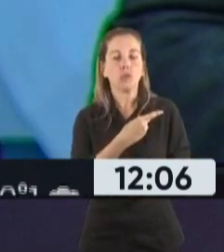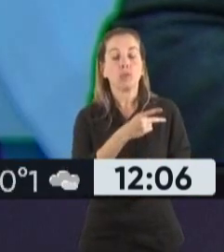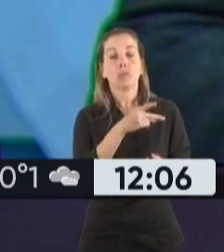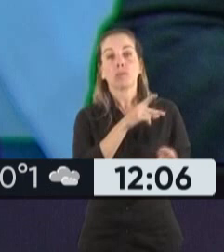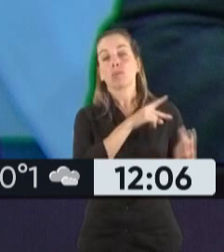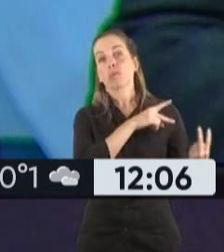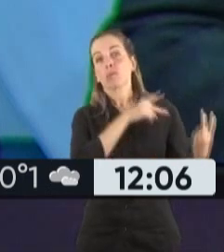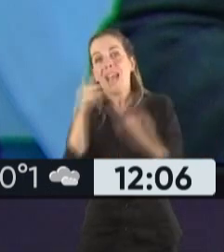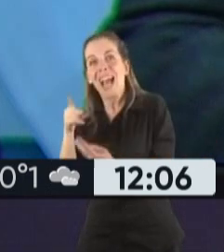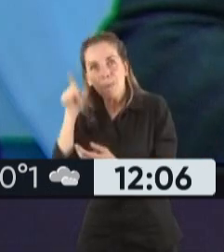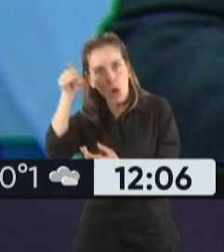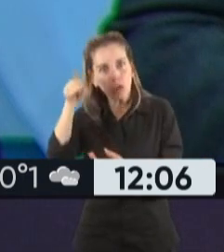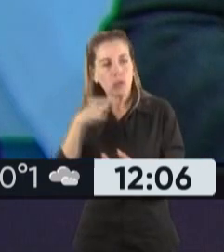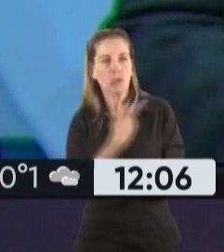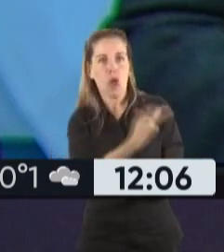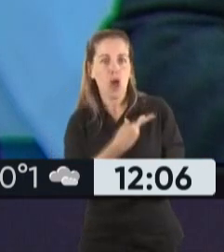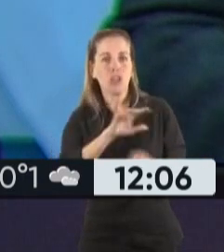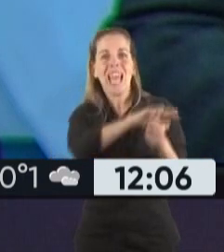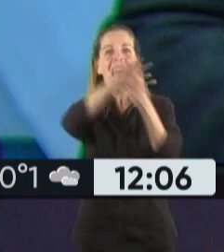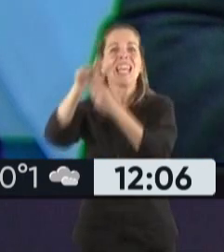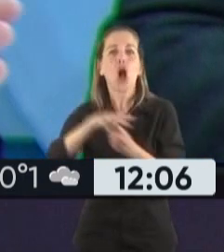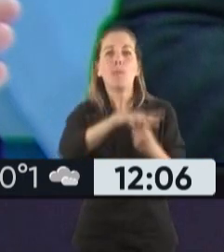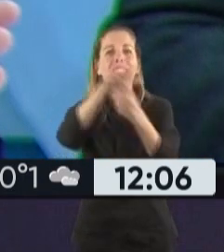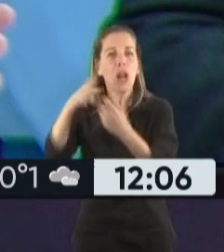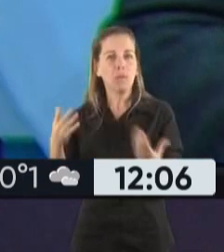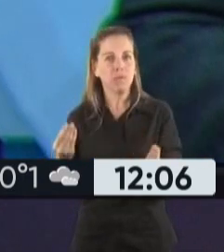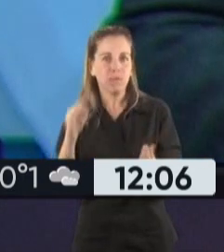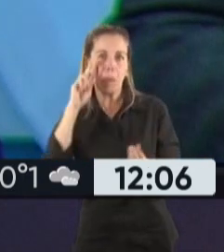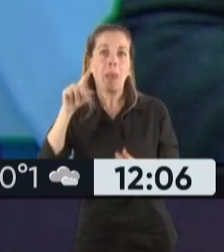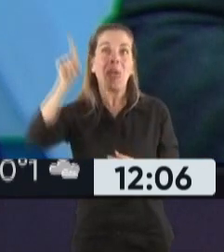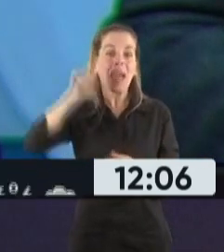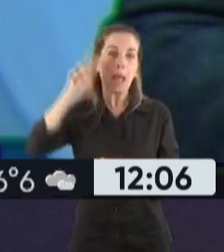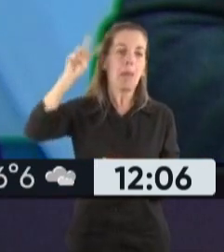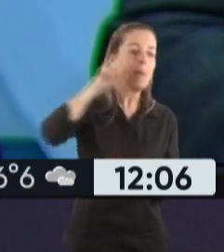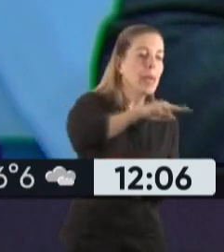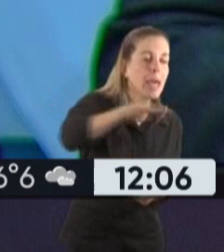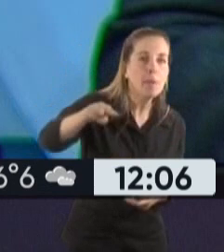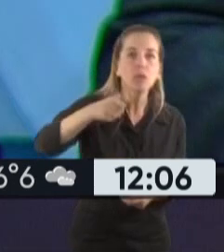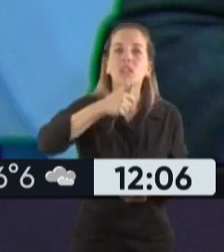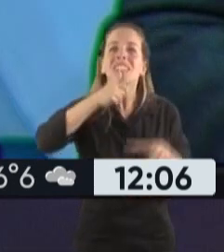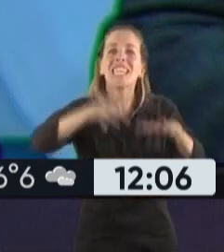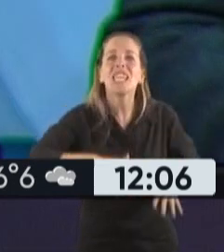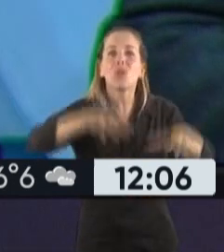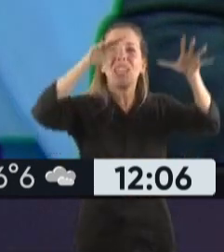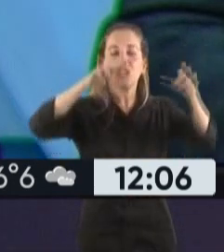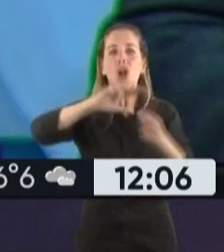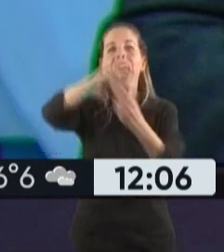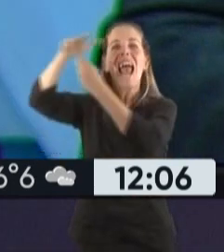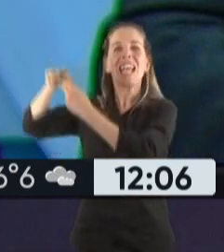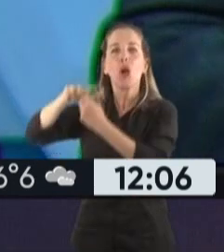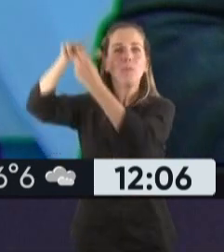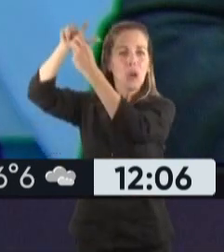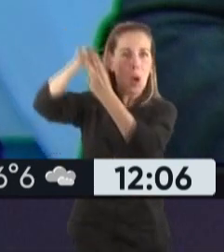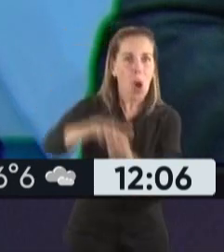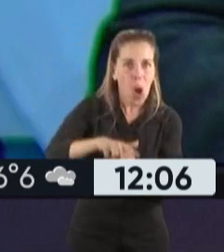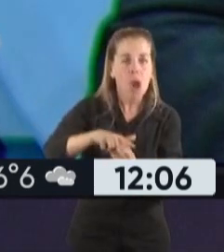aterrados, pero el Lole nos llevaba en su helicóptero y veíamos las inundaciones y era una cosa tremenda, y bajó el helicóptero en el medio de un gran predio